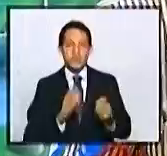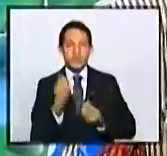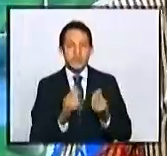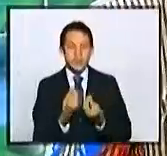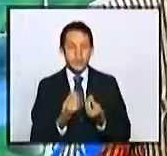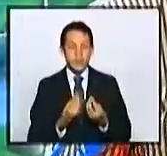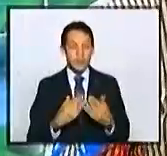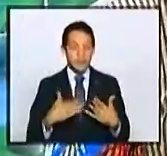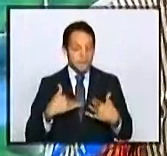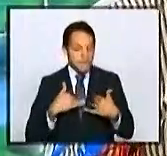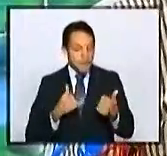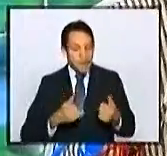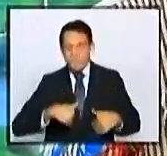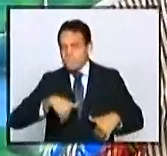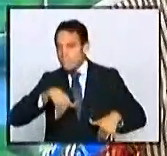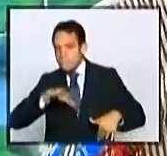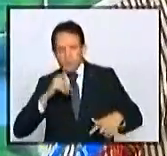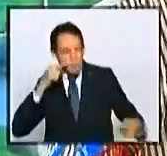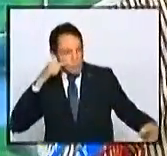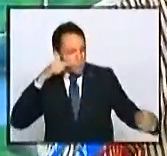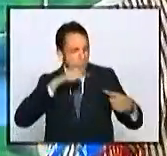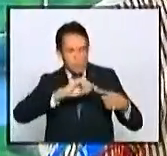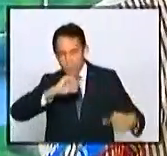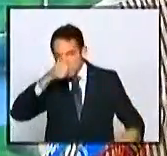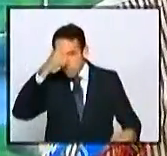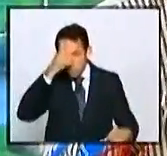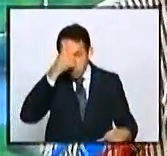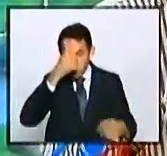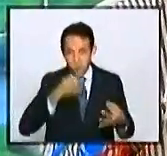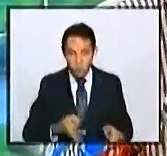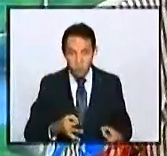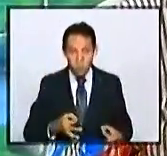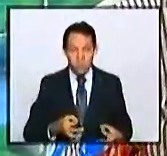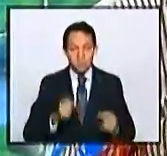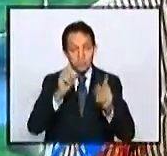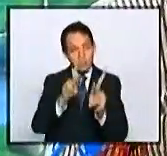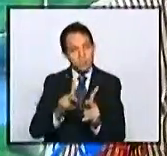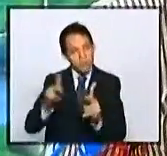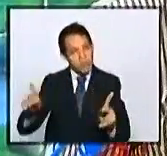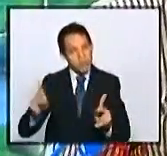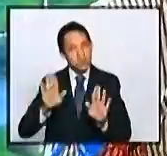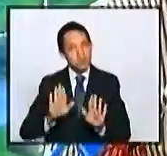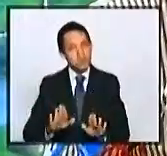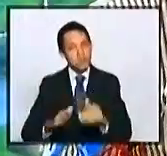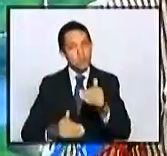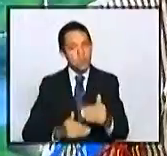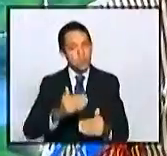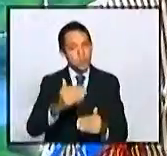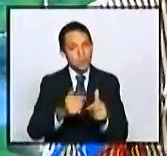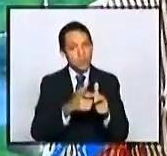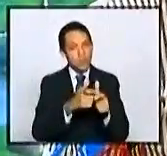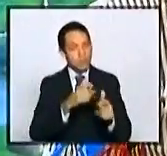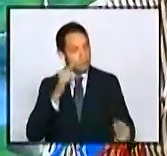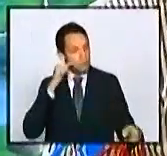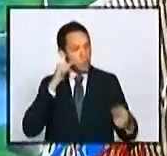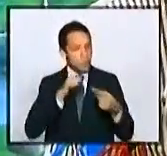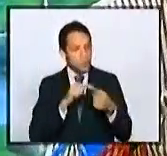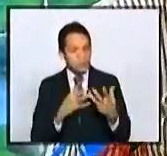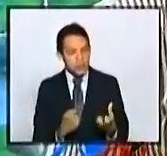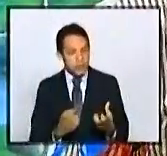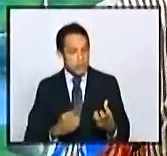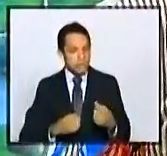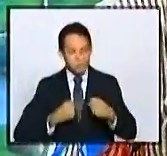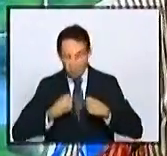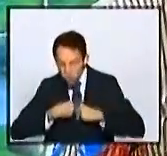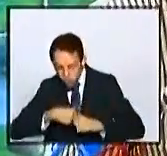el término. Le dije, precisamente es que eso es lo que ha hecho que el ser humano crezca como tal, la ambición de superarse, la ambición